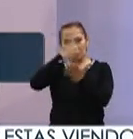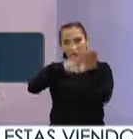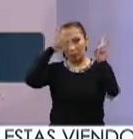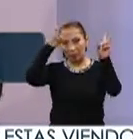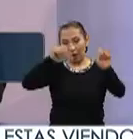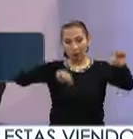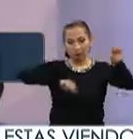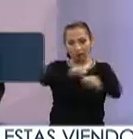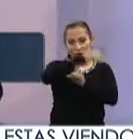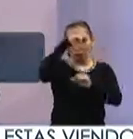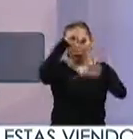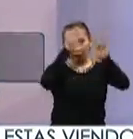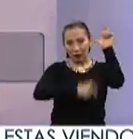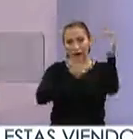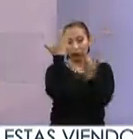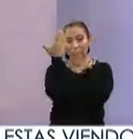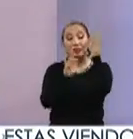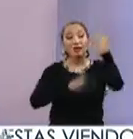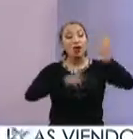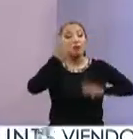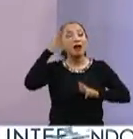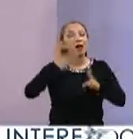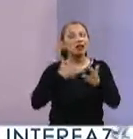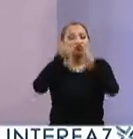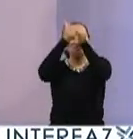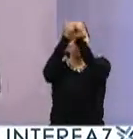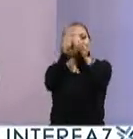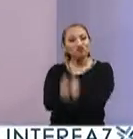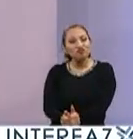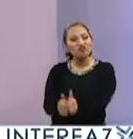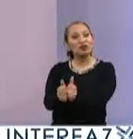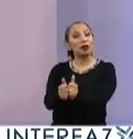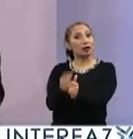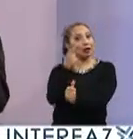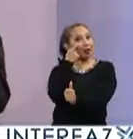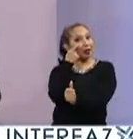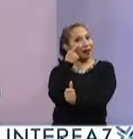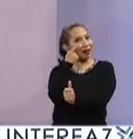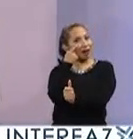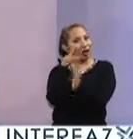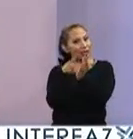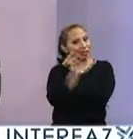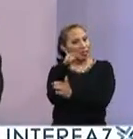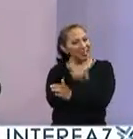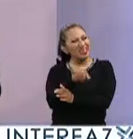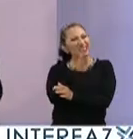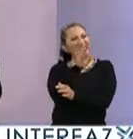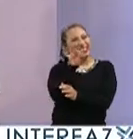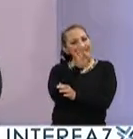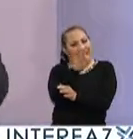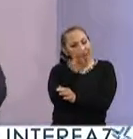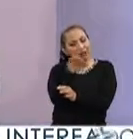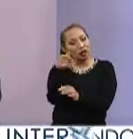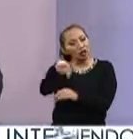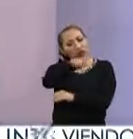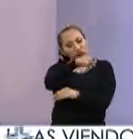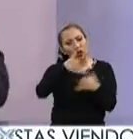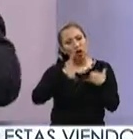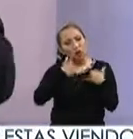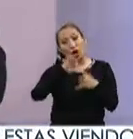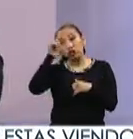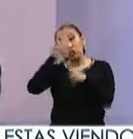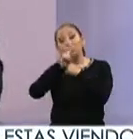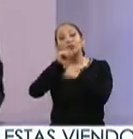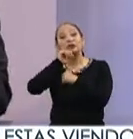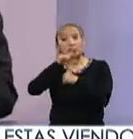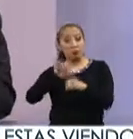Programa de Movilidad Nacional para Estudiantes Normalistas realizó una estadía. Pero ojo, normalmente tenemos la posibilidad de estos jóvenes que han estado en otros países,